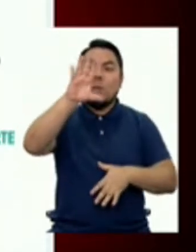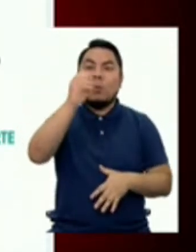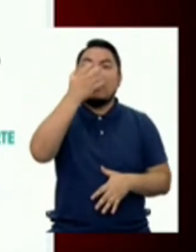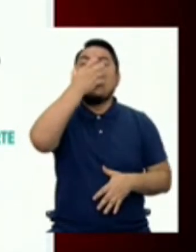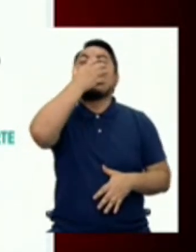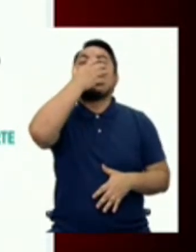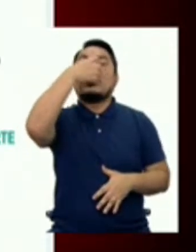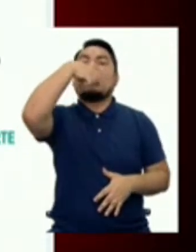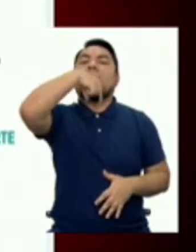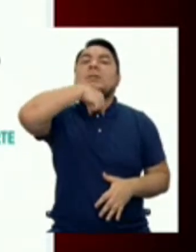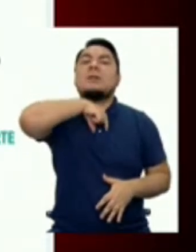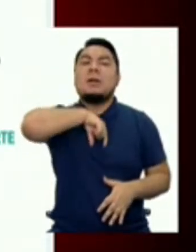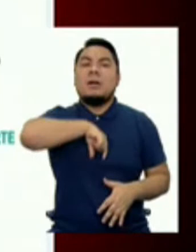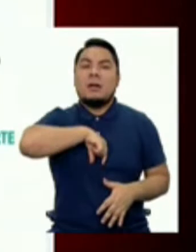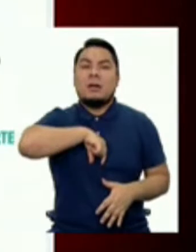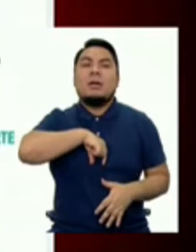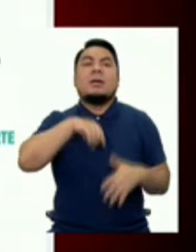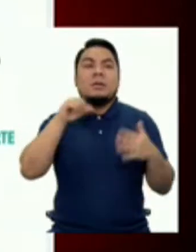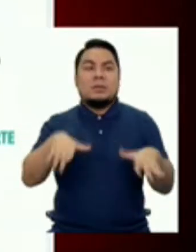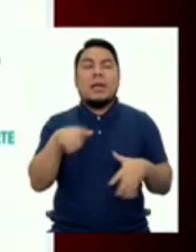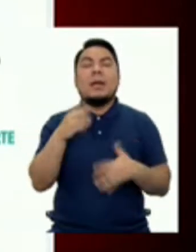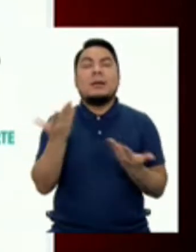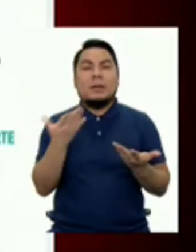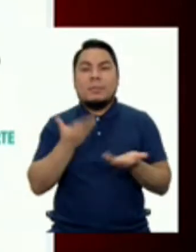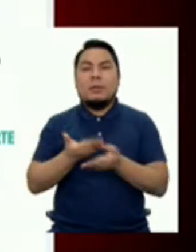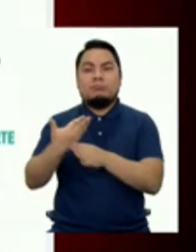ventiladores mecánicos que vamos a distribuir.